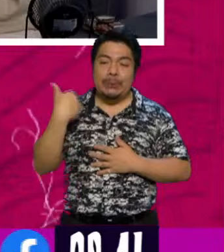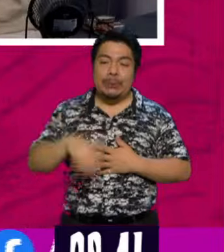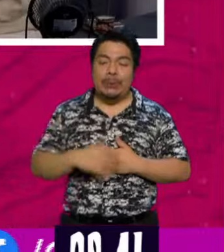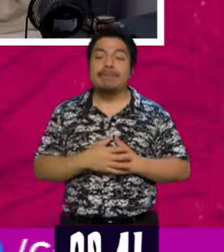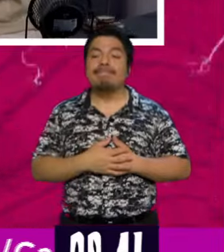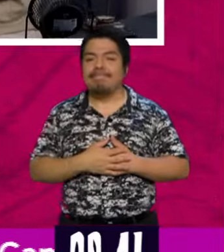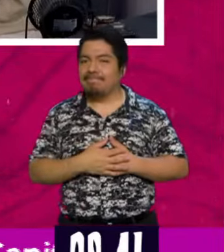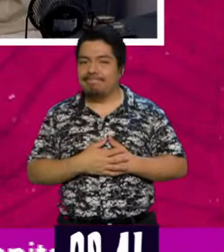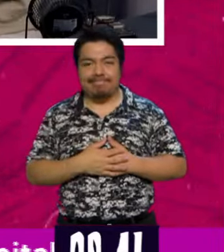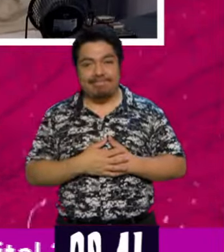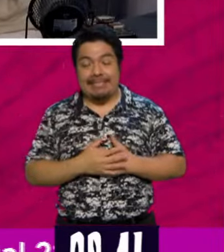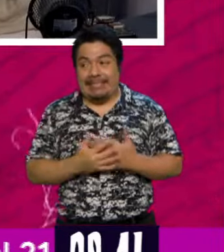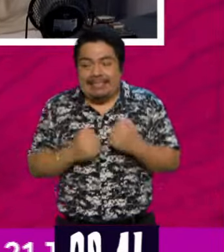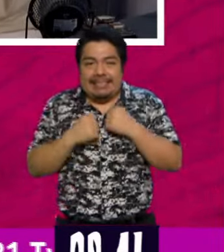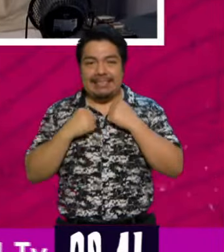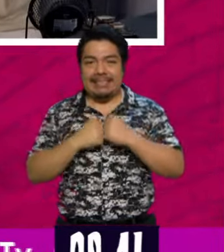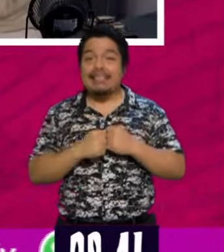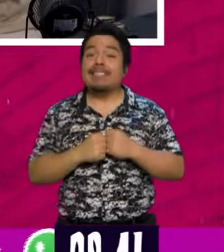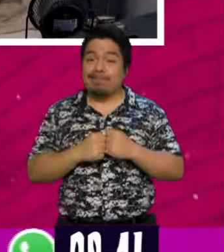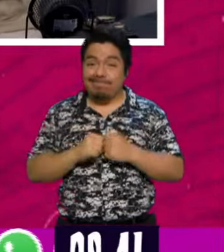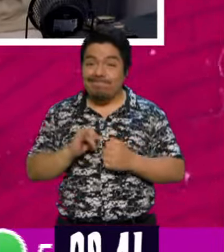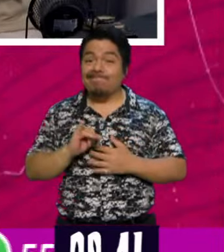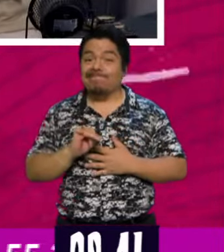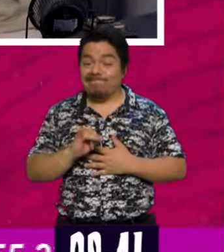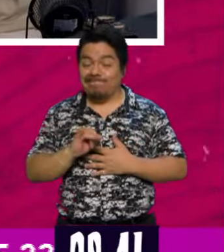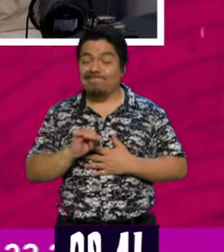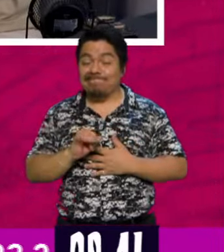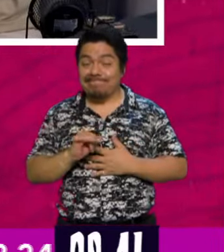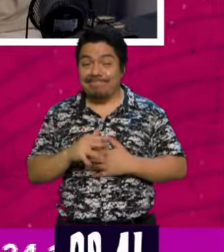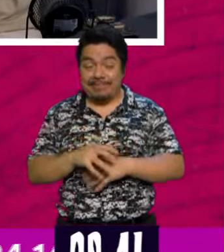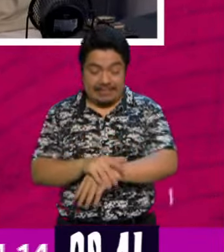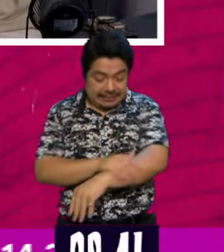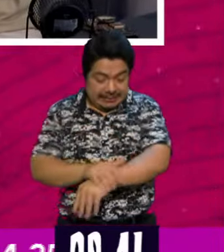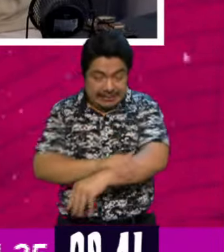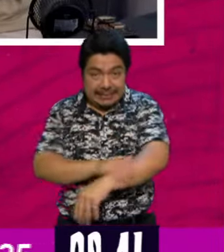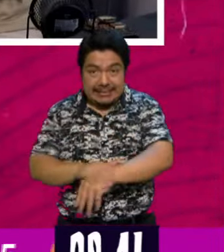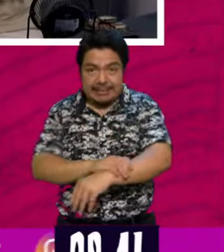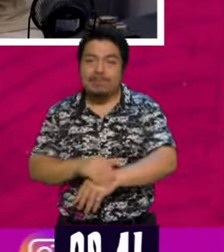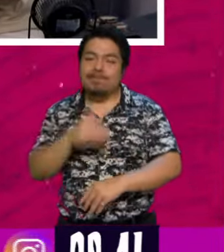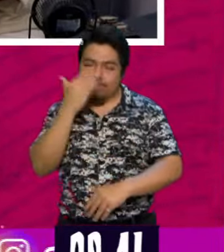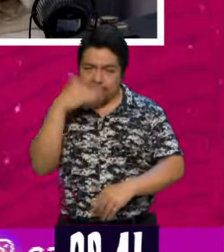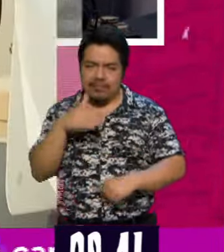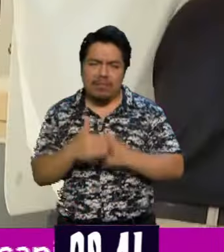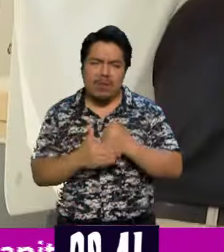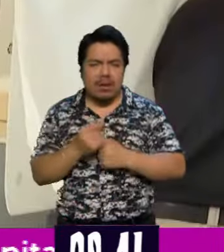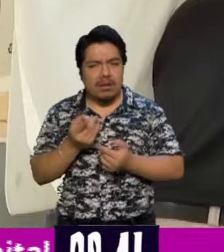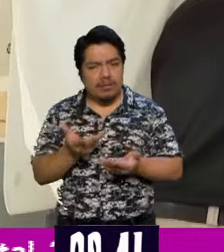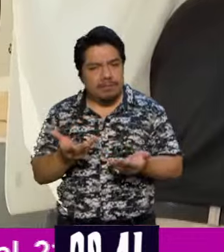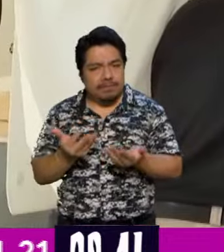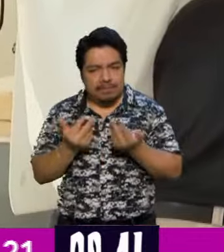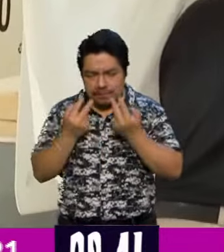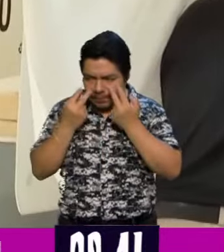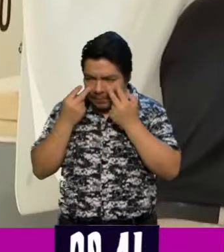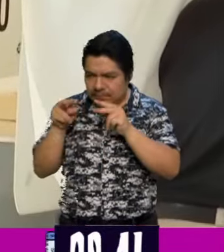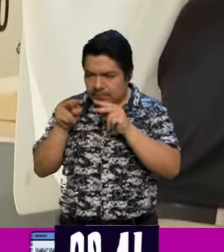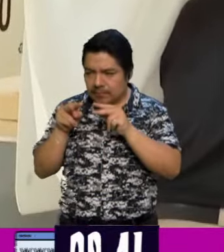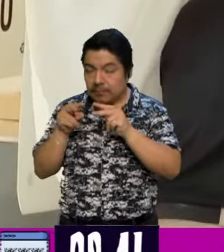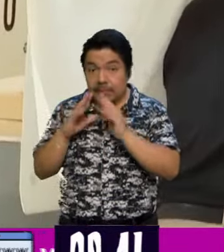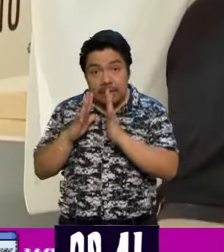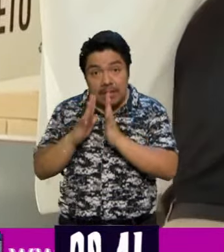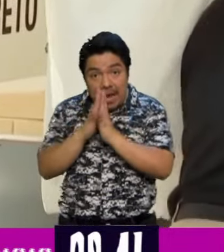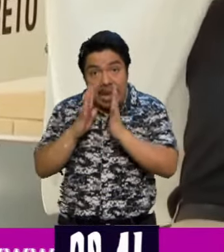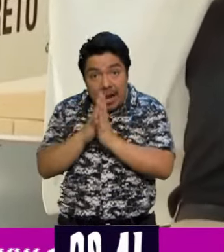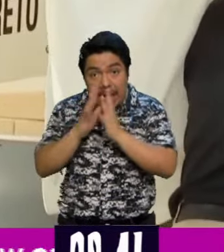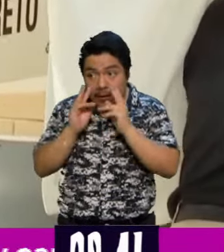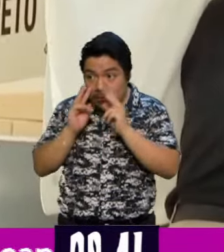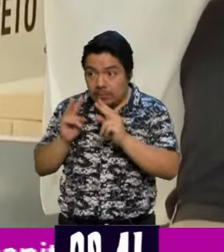No se esperaba me eso, da escalofrío. Sí, se pone chinita la piel porque uno miró esta participación.